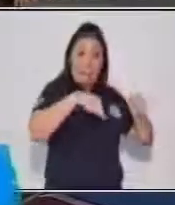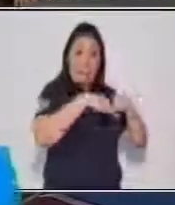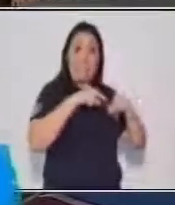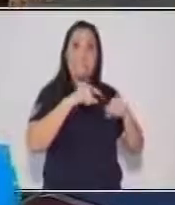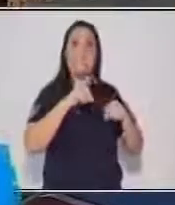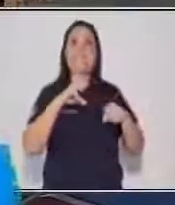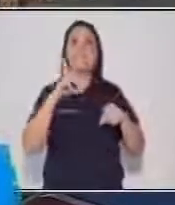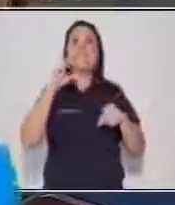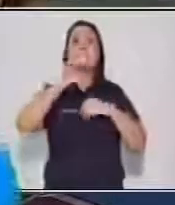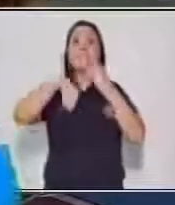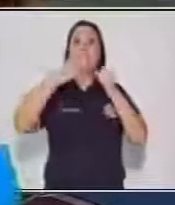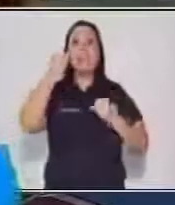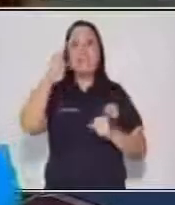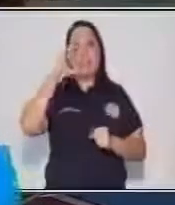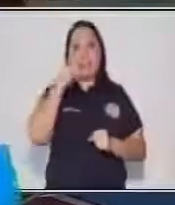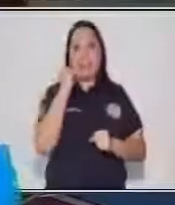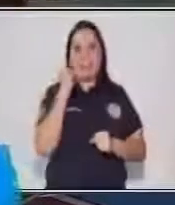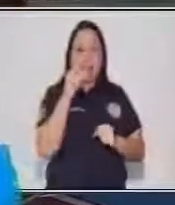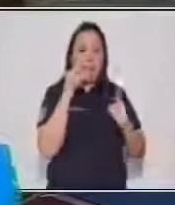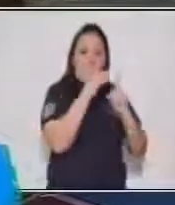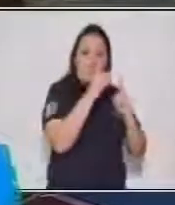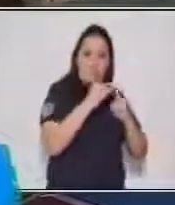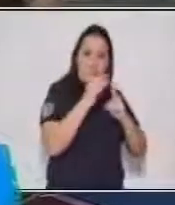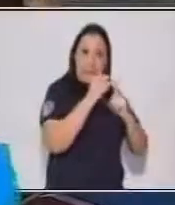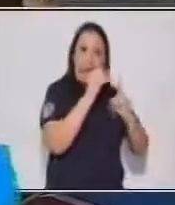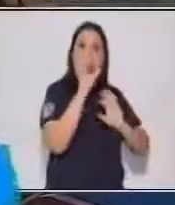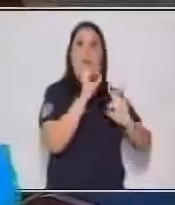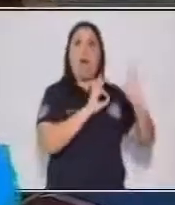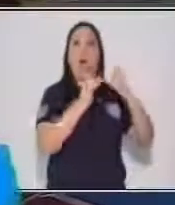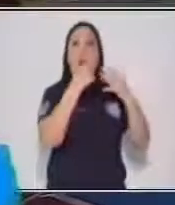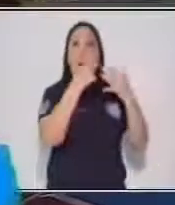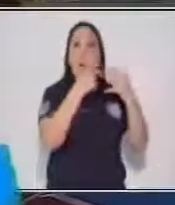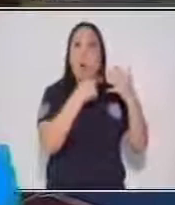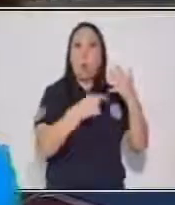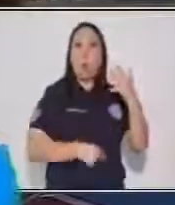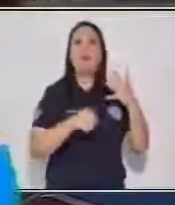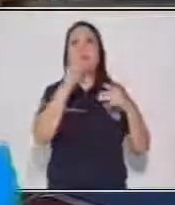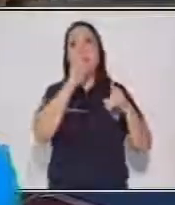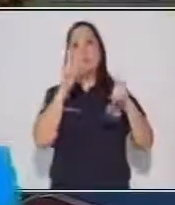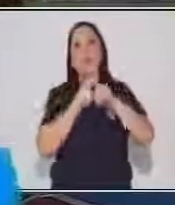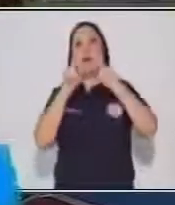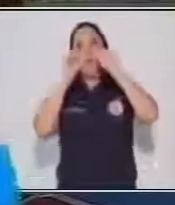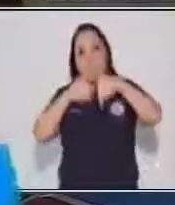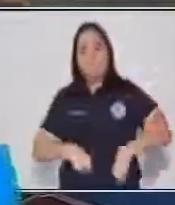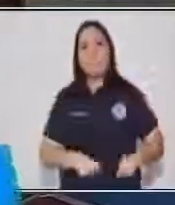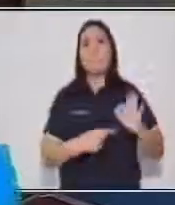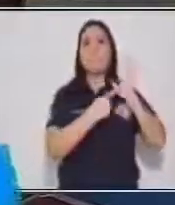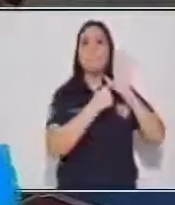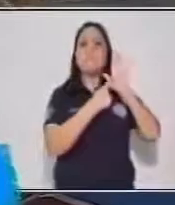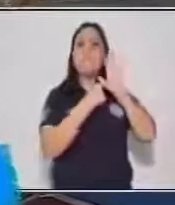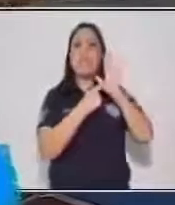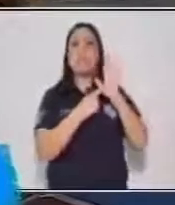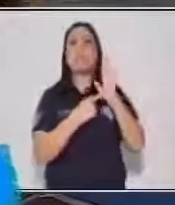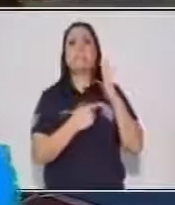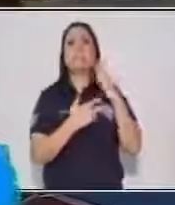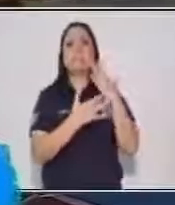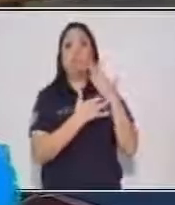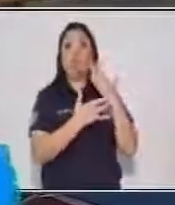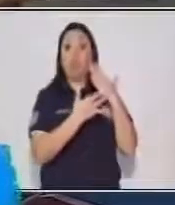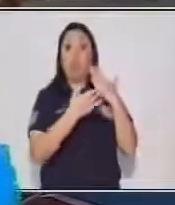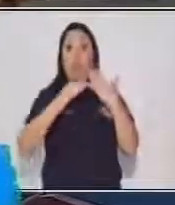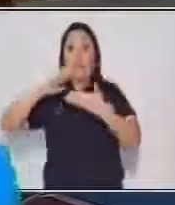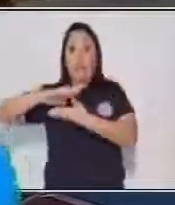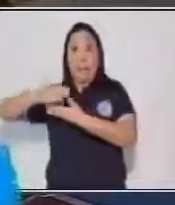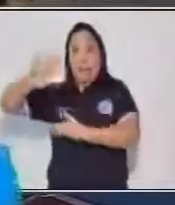palabras son las que tienes que mencionar o qué aspectos, sino también puede ser una presentación en digital, pueden